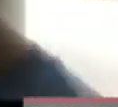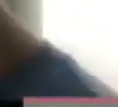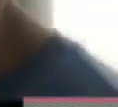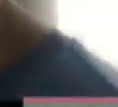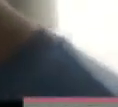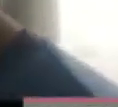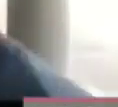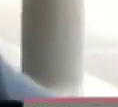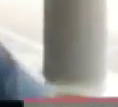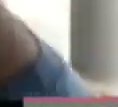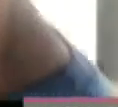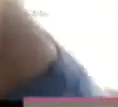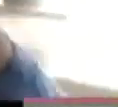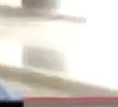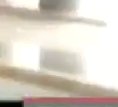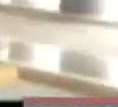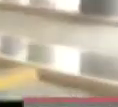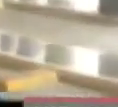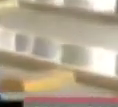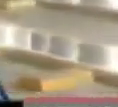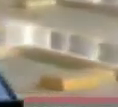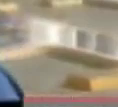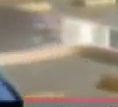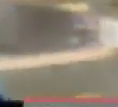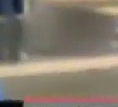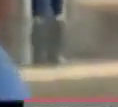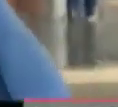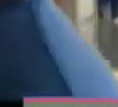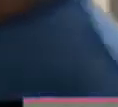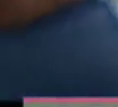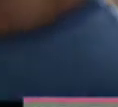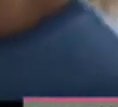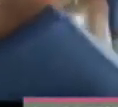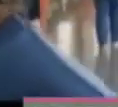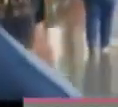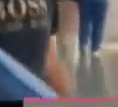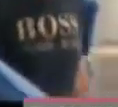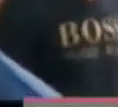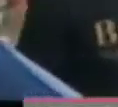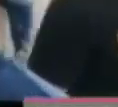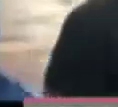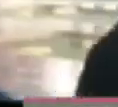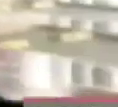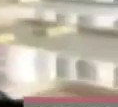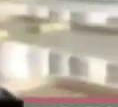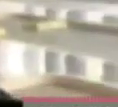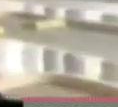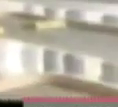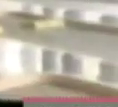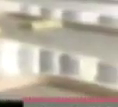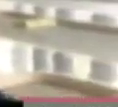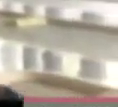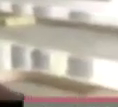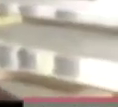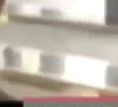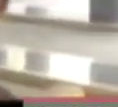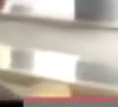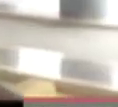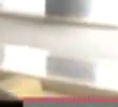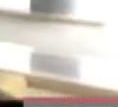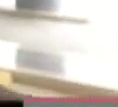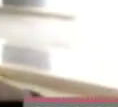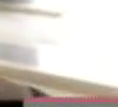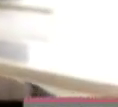De verdad que terminaron muy bueno, muy bonito. ¿Qué te parece la gestión que está realizando la gobernación en cuanto a lo que tiene que ver las